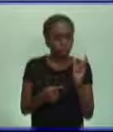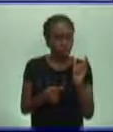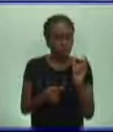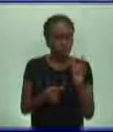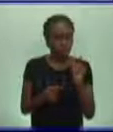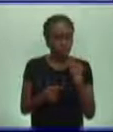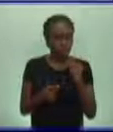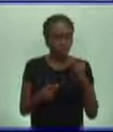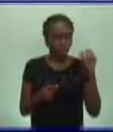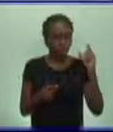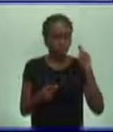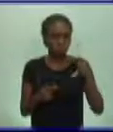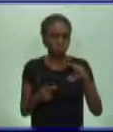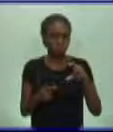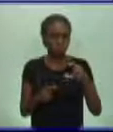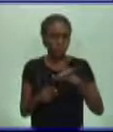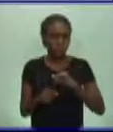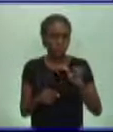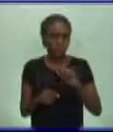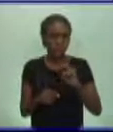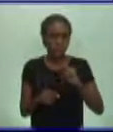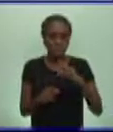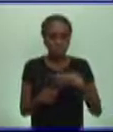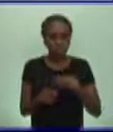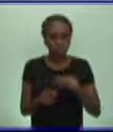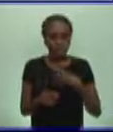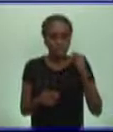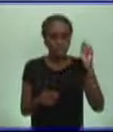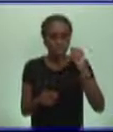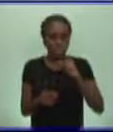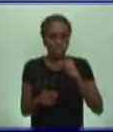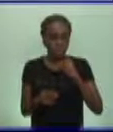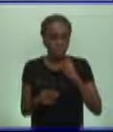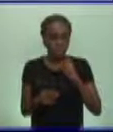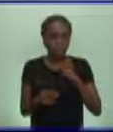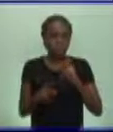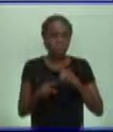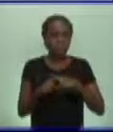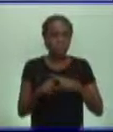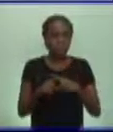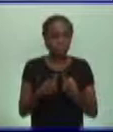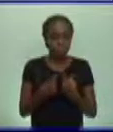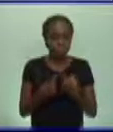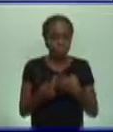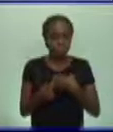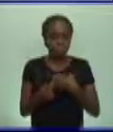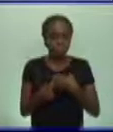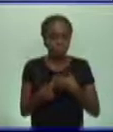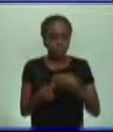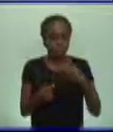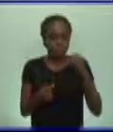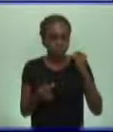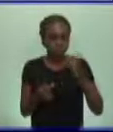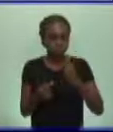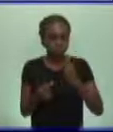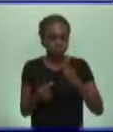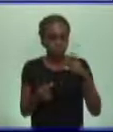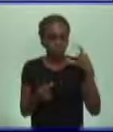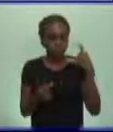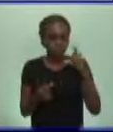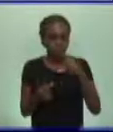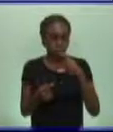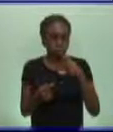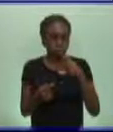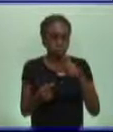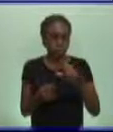aunque es también aguda, no está tildada? Bueno, porque aunque tiene la fuerza de pronunciación en la